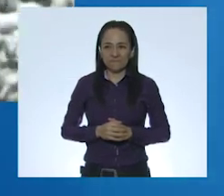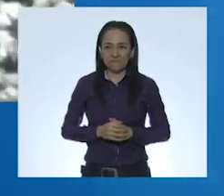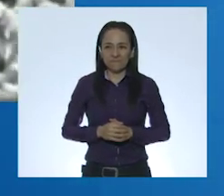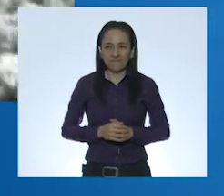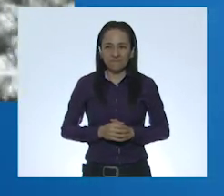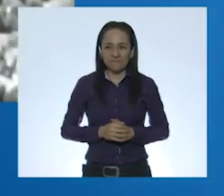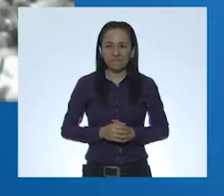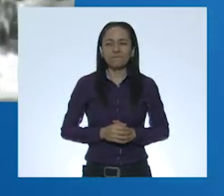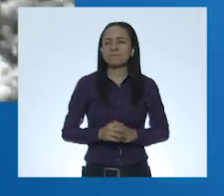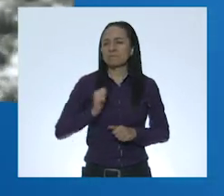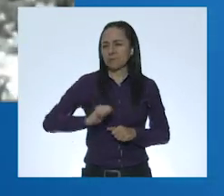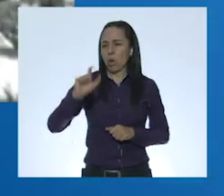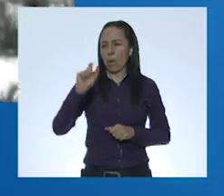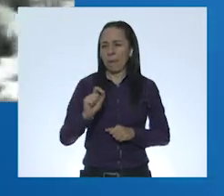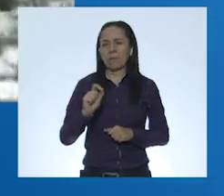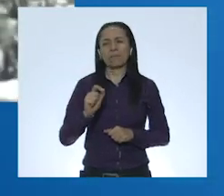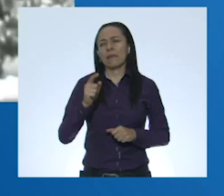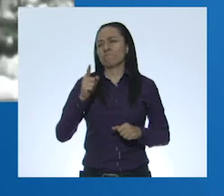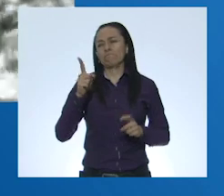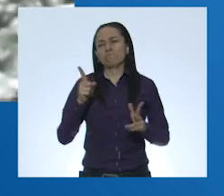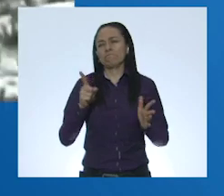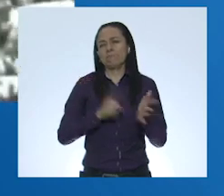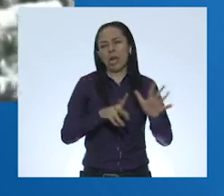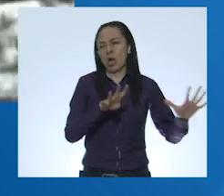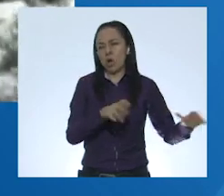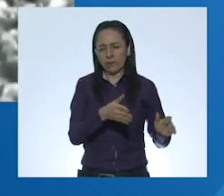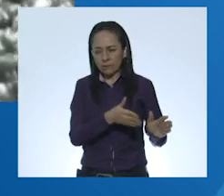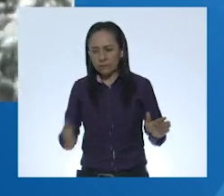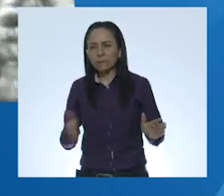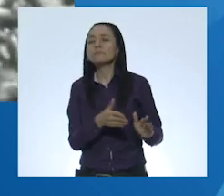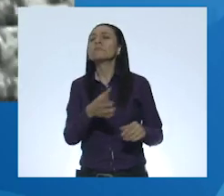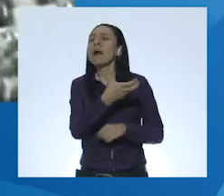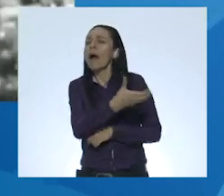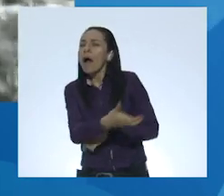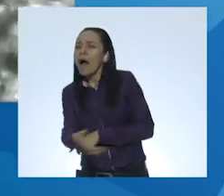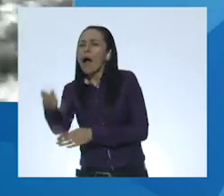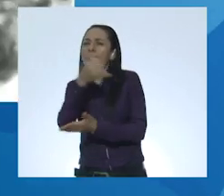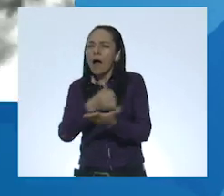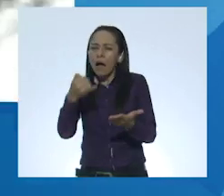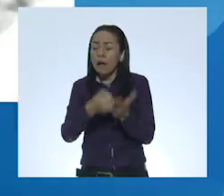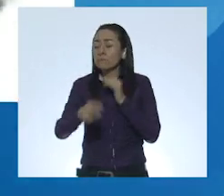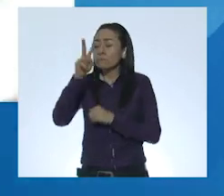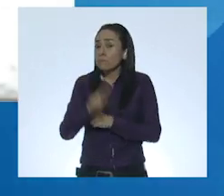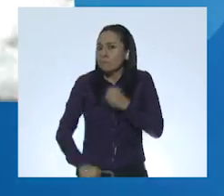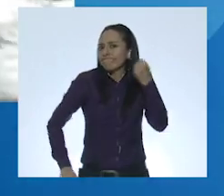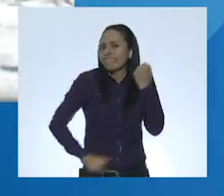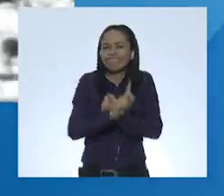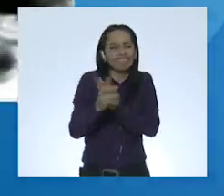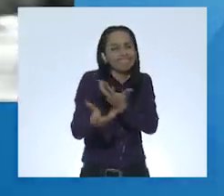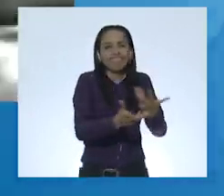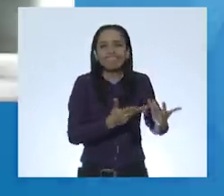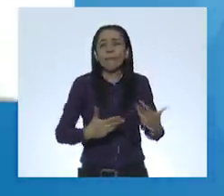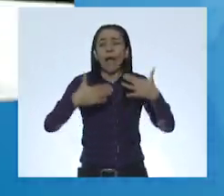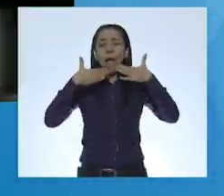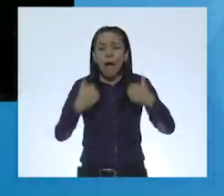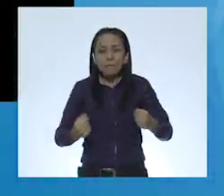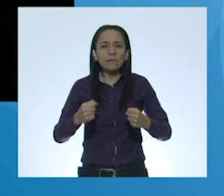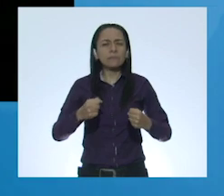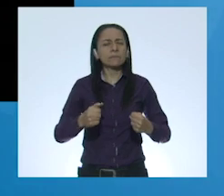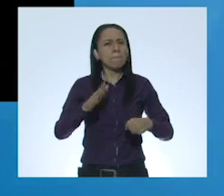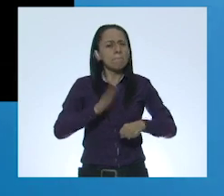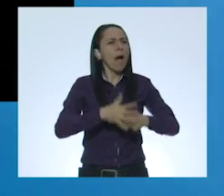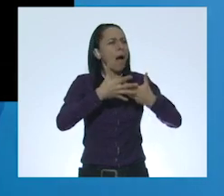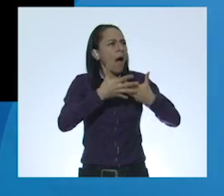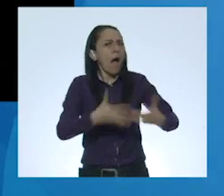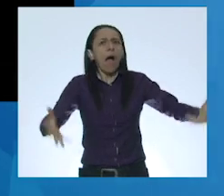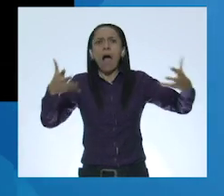A principios del siglo XX, el campo mexicano vivía una terrible crisis. Las haciendas crecieron tanto que fueron despojando